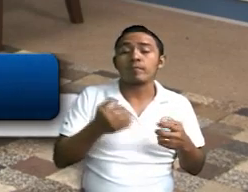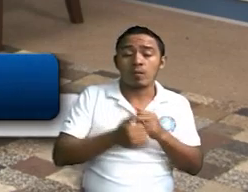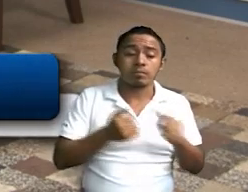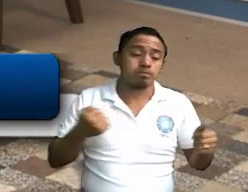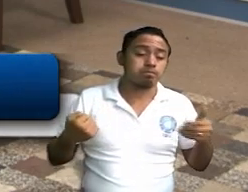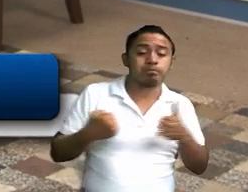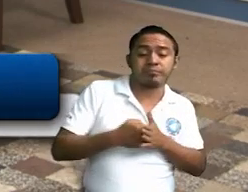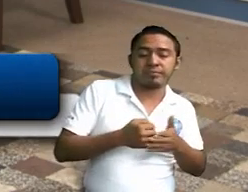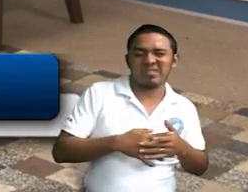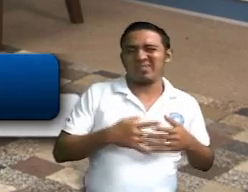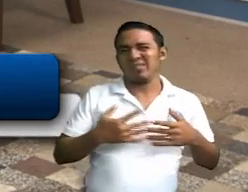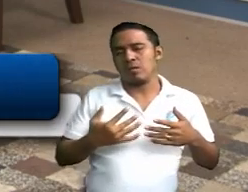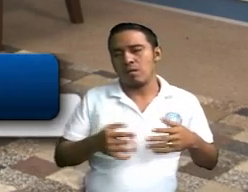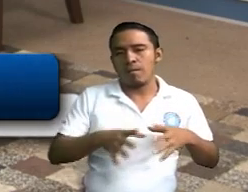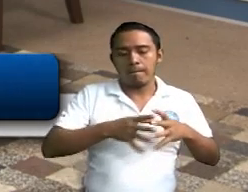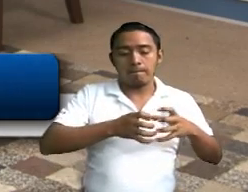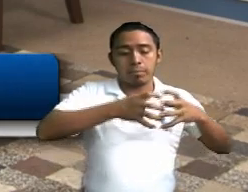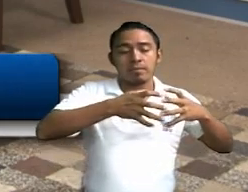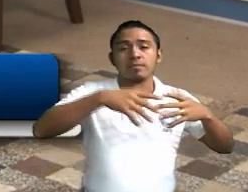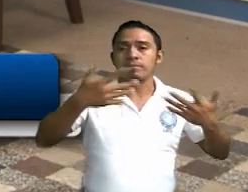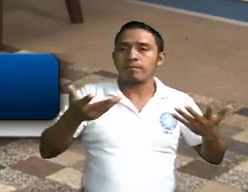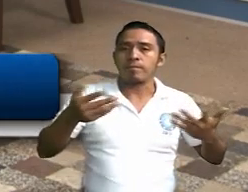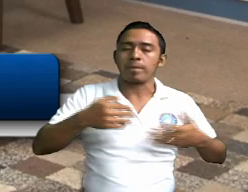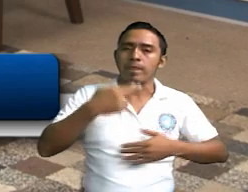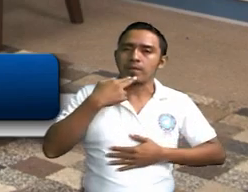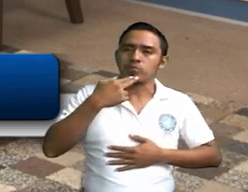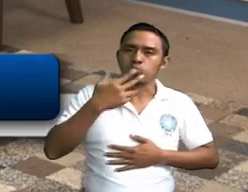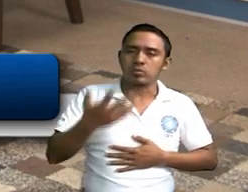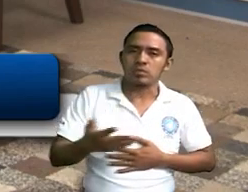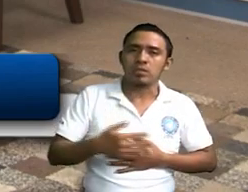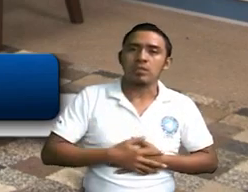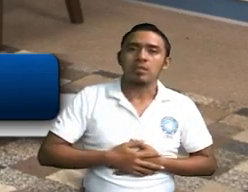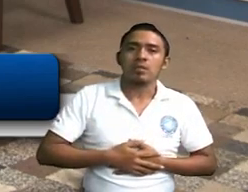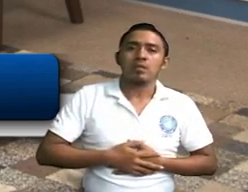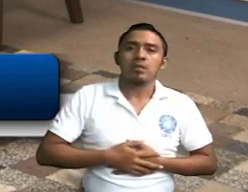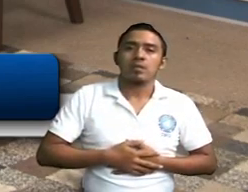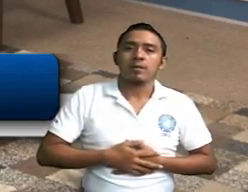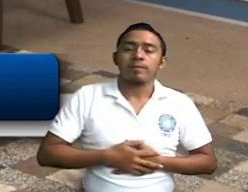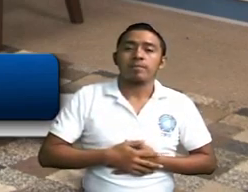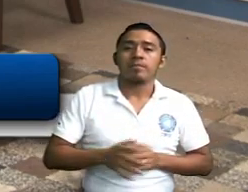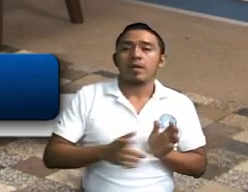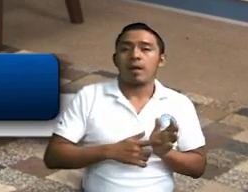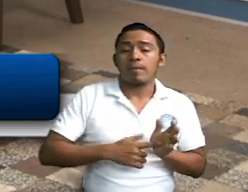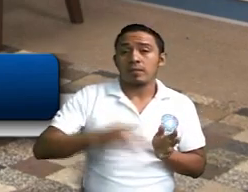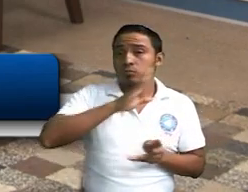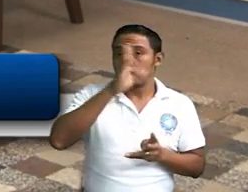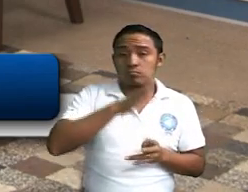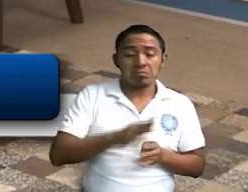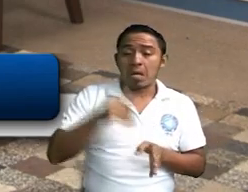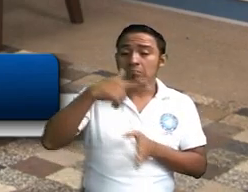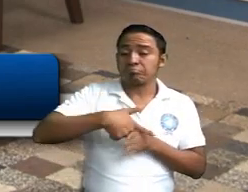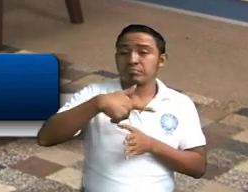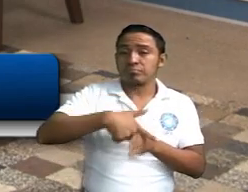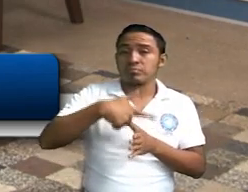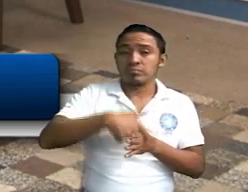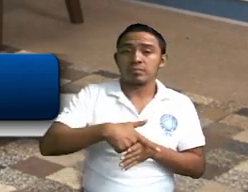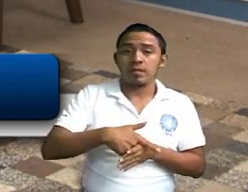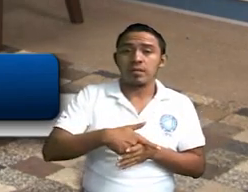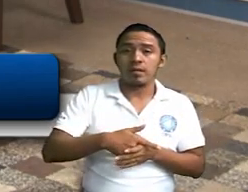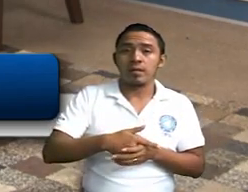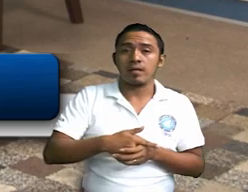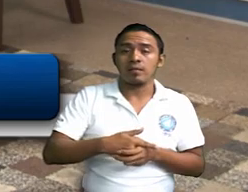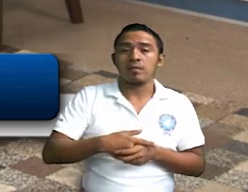también. Es muy común, no sé si a veces cuando uno nunca ha andado a caballo o tiene tiempo de no montar, que uno